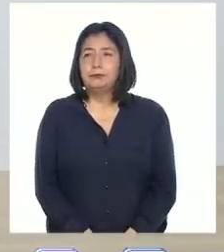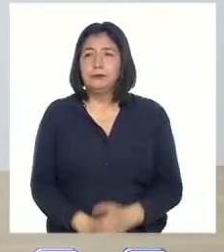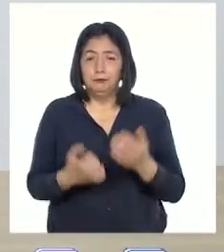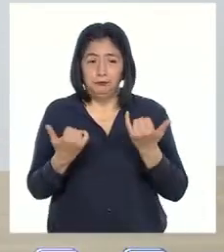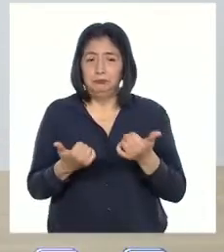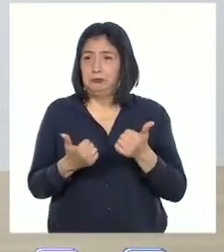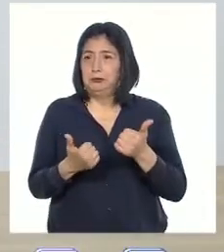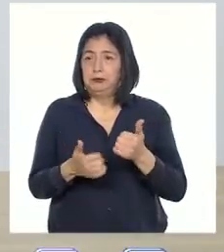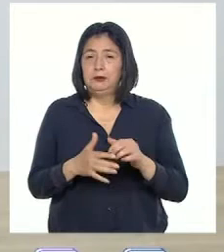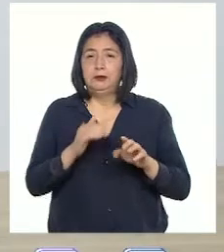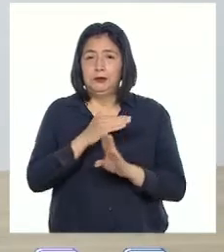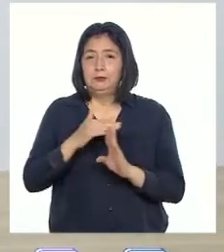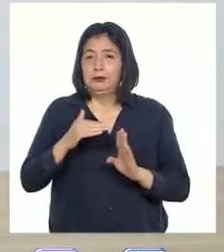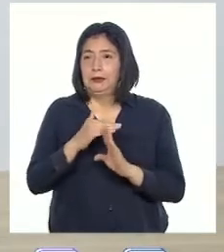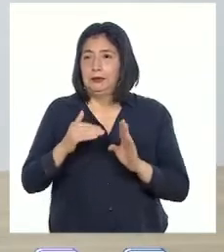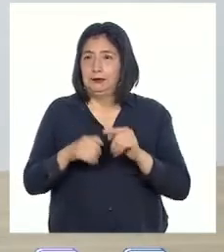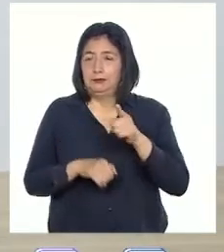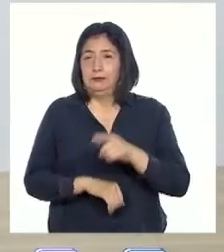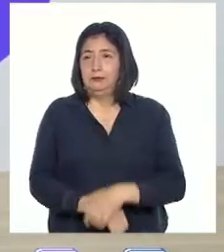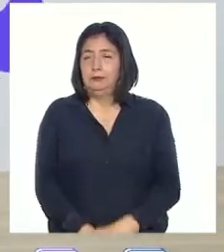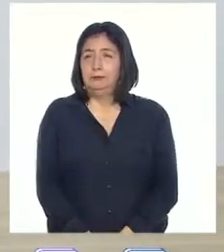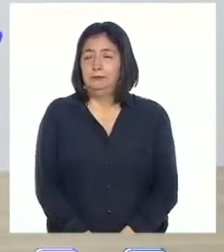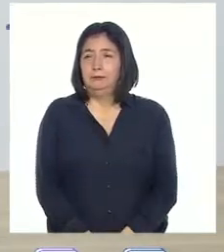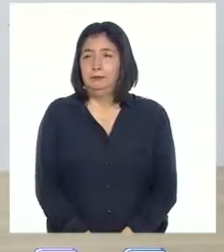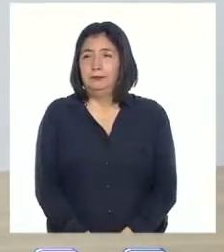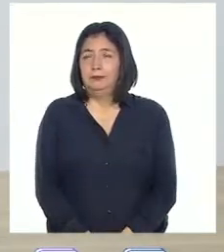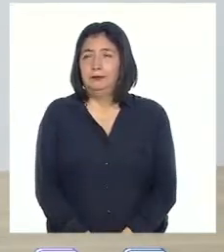Muy bien. Medio.